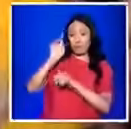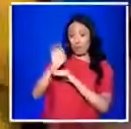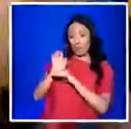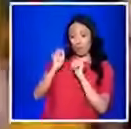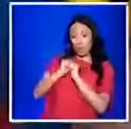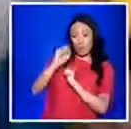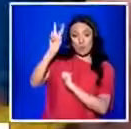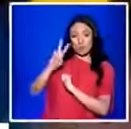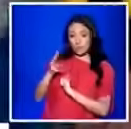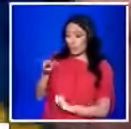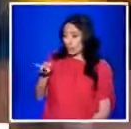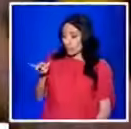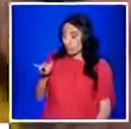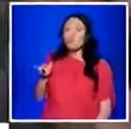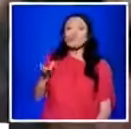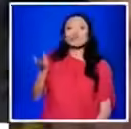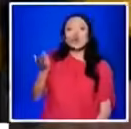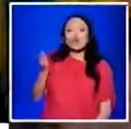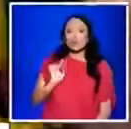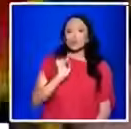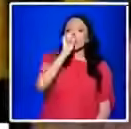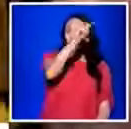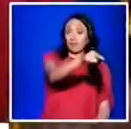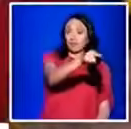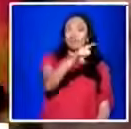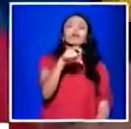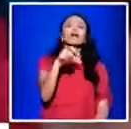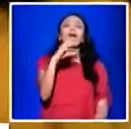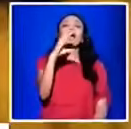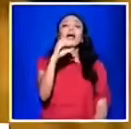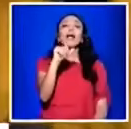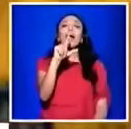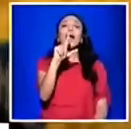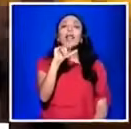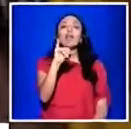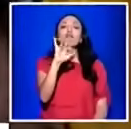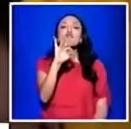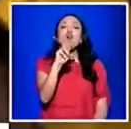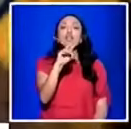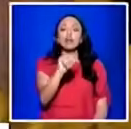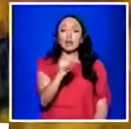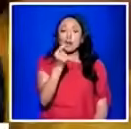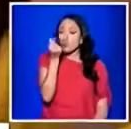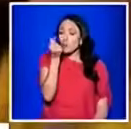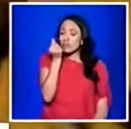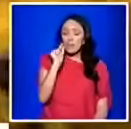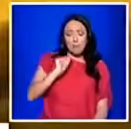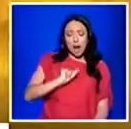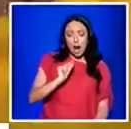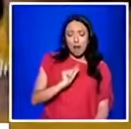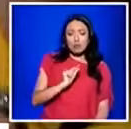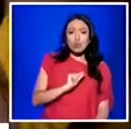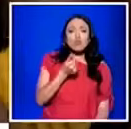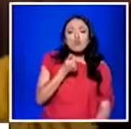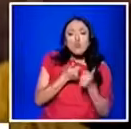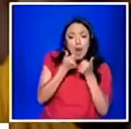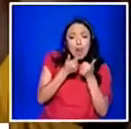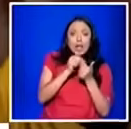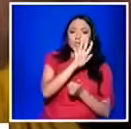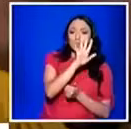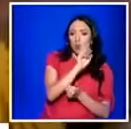ante Venezuela en Santa Clara, California, el próximo 22 de junio, la entrada más económica es de